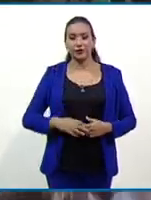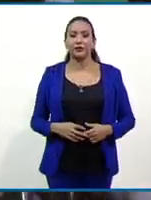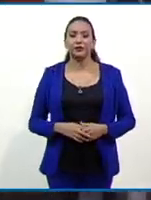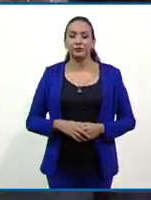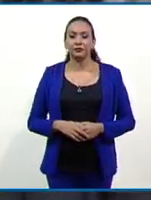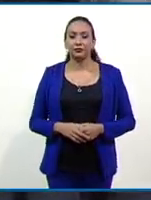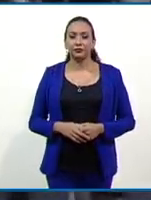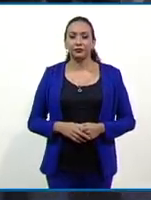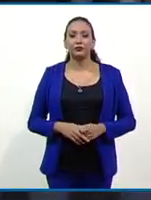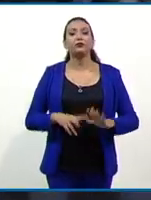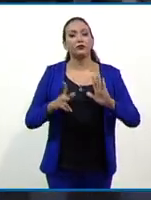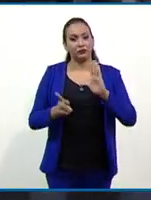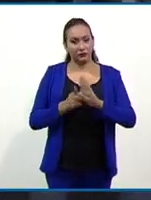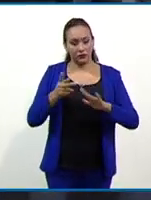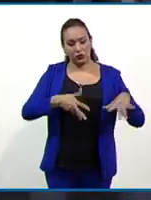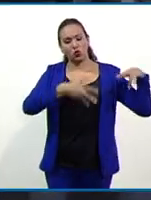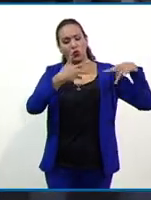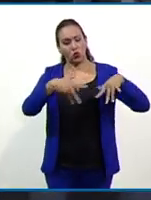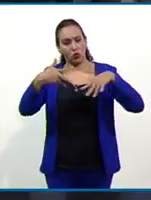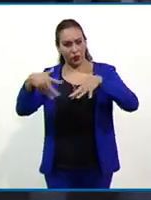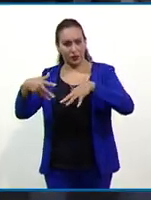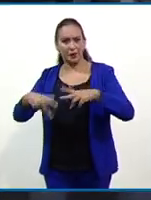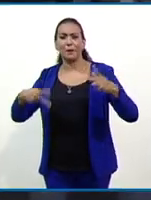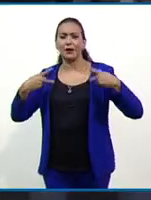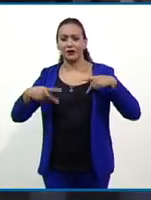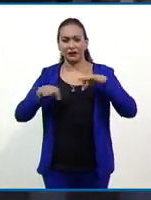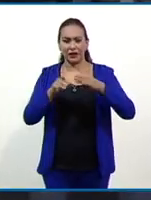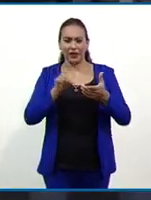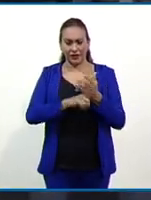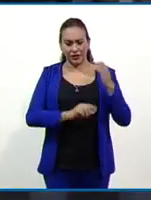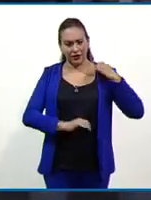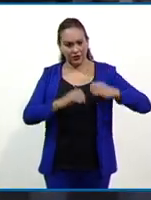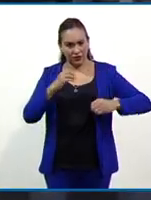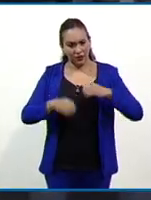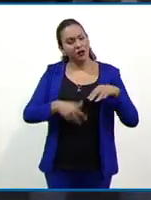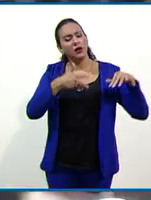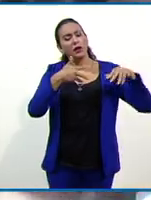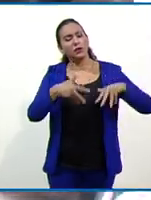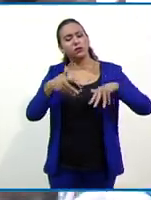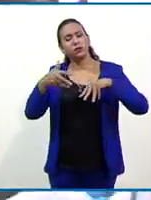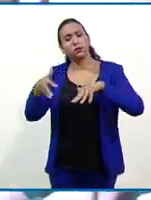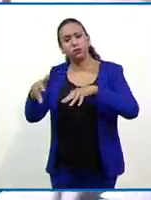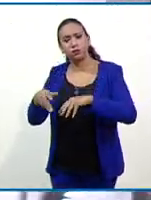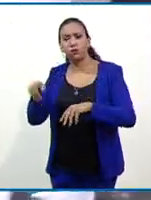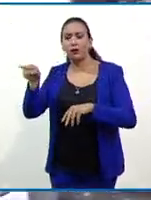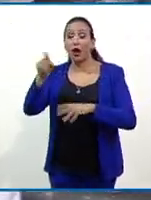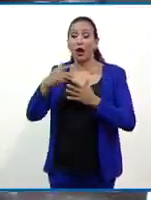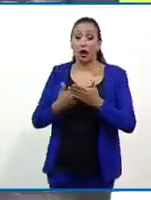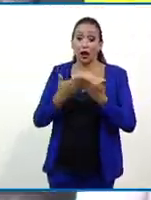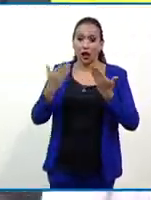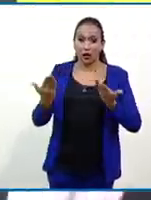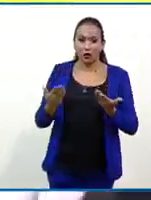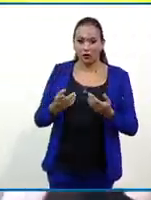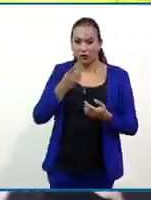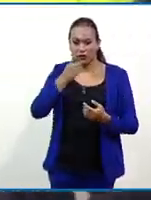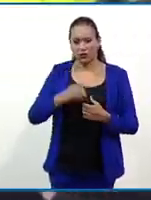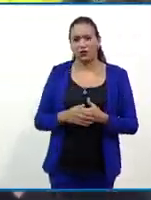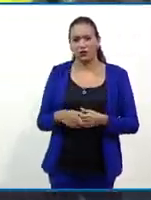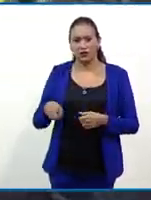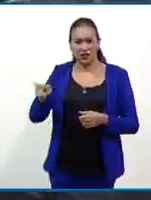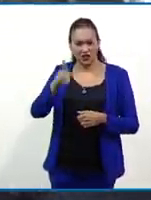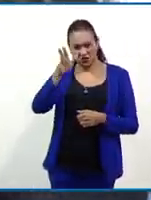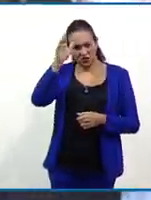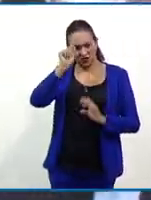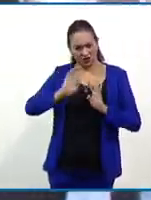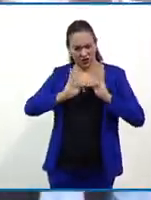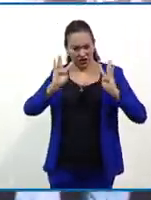En una nueva movilización, trabajadoras y trabajadores del Poder Judicial de la Federación se pronunciaron sobre la decisión del Consejo de la